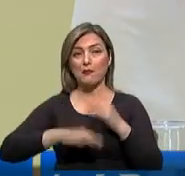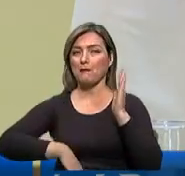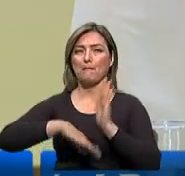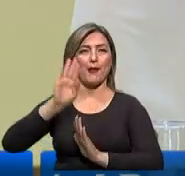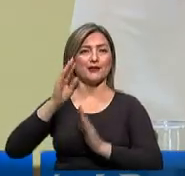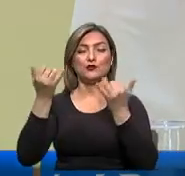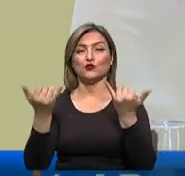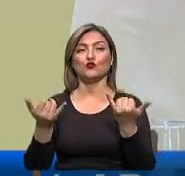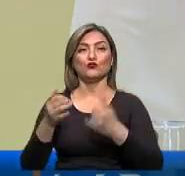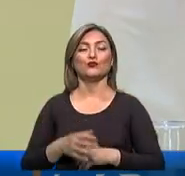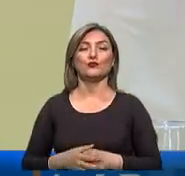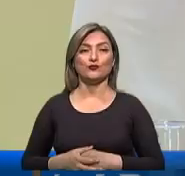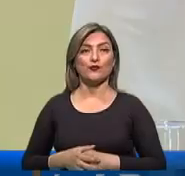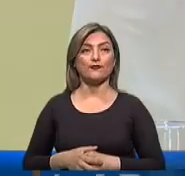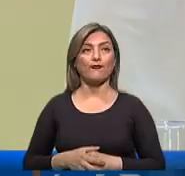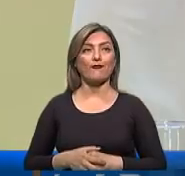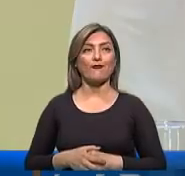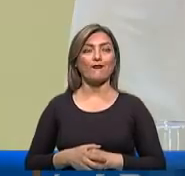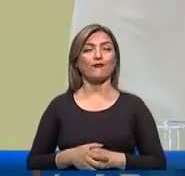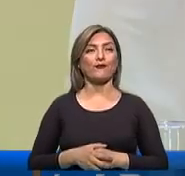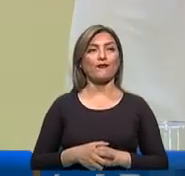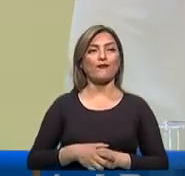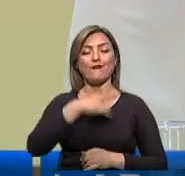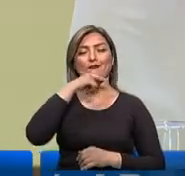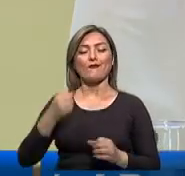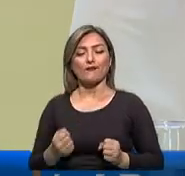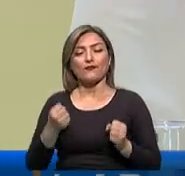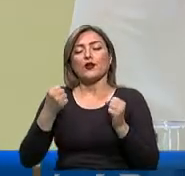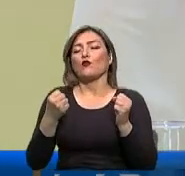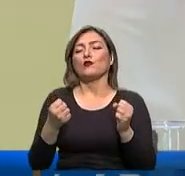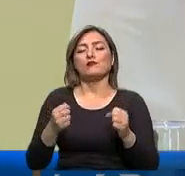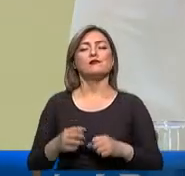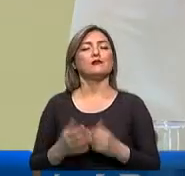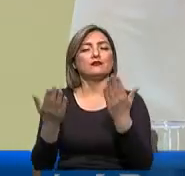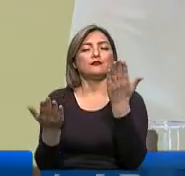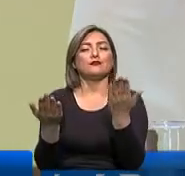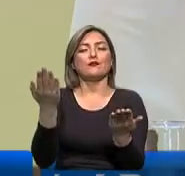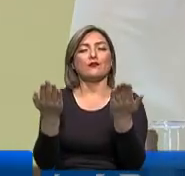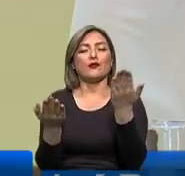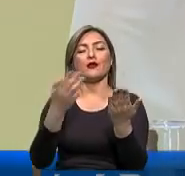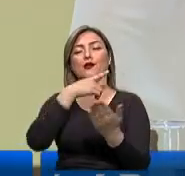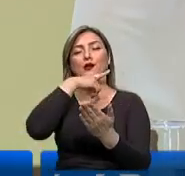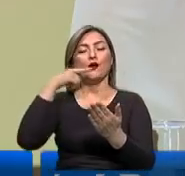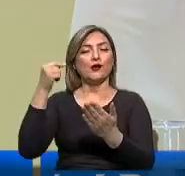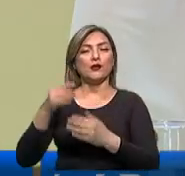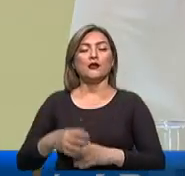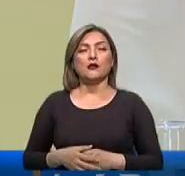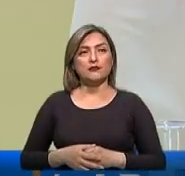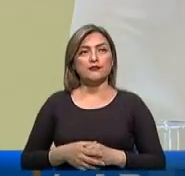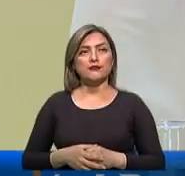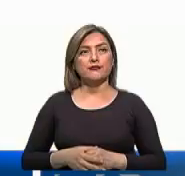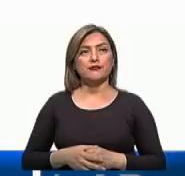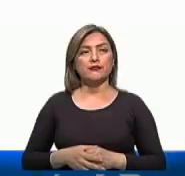no solamente eso, sino que es uno de los feriados de mayor intensidad comparado con los feriados de